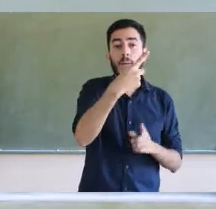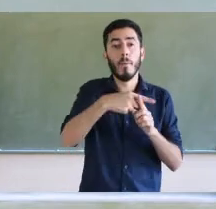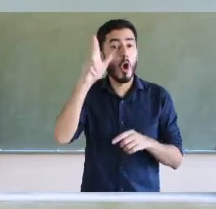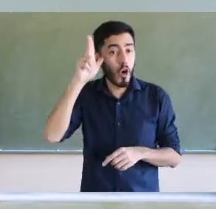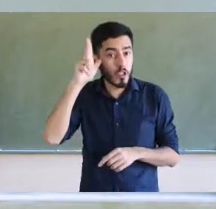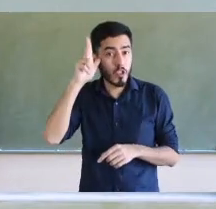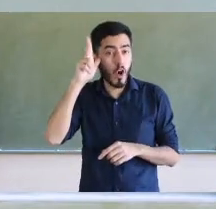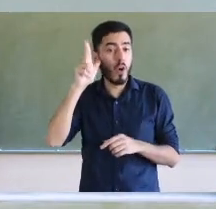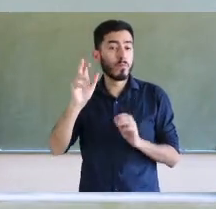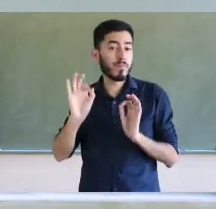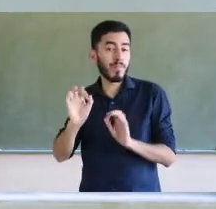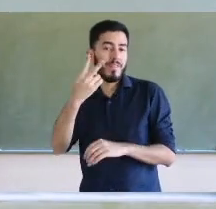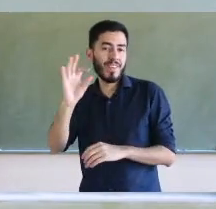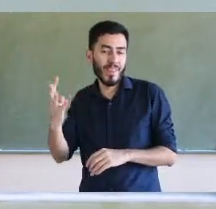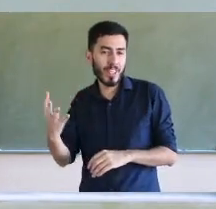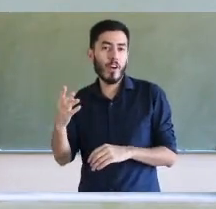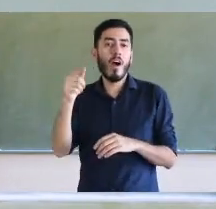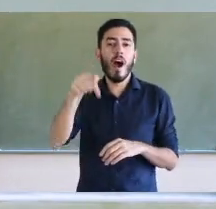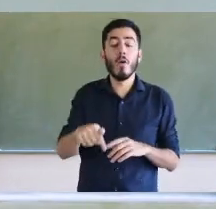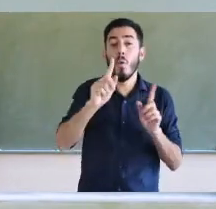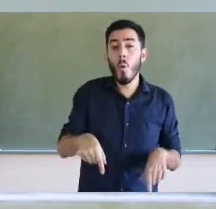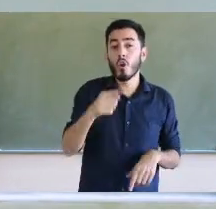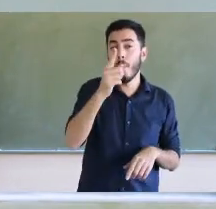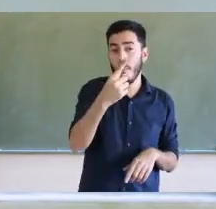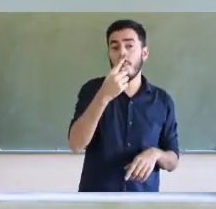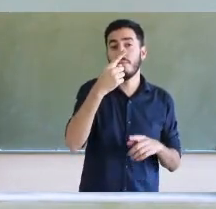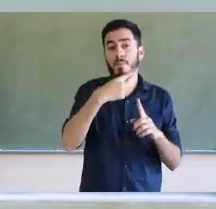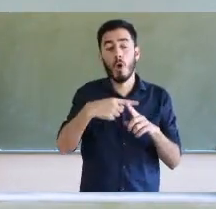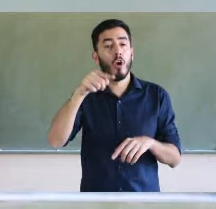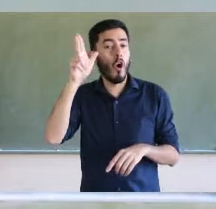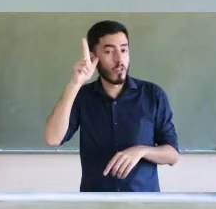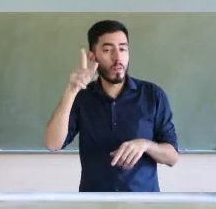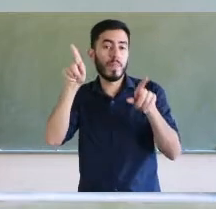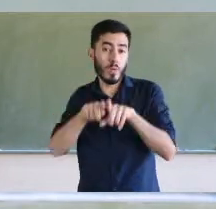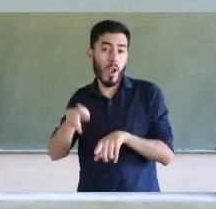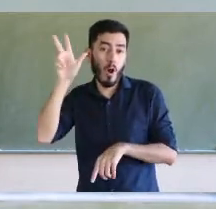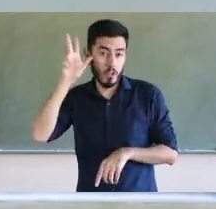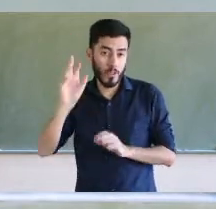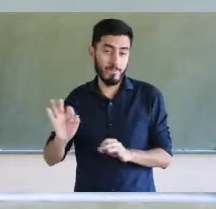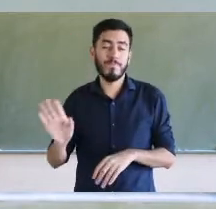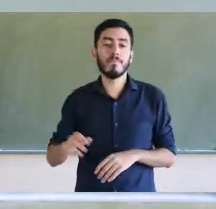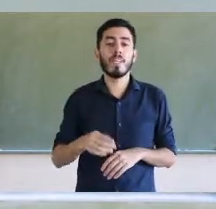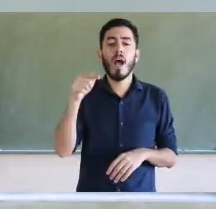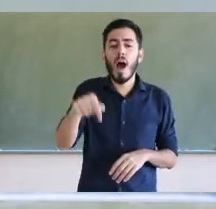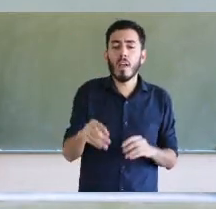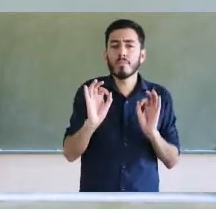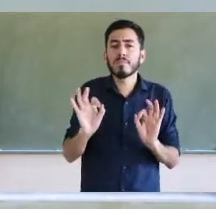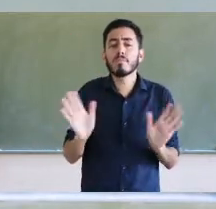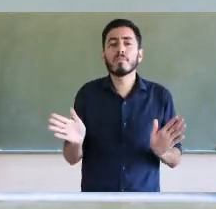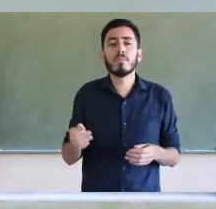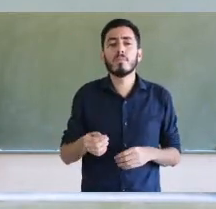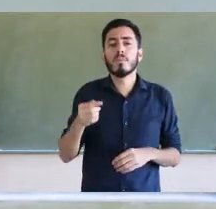8 para llegar a 24. Por lo tanto, al 1 también lo multiplico por 8 y obtengo 8. Con esto, ¿qué es lo que